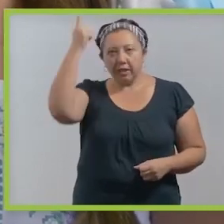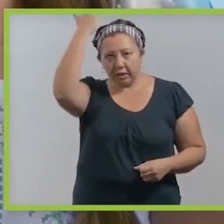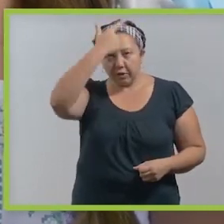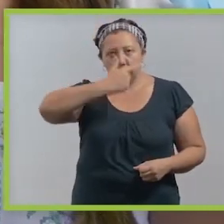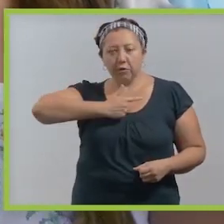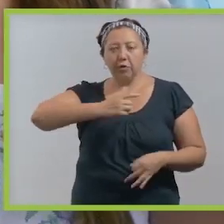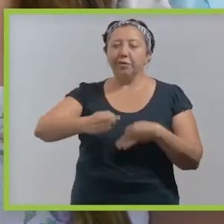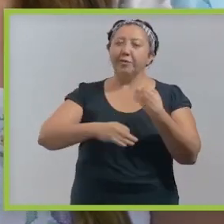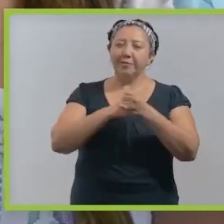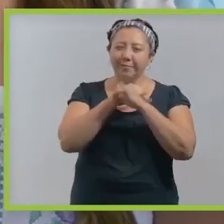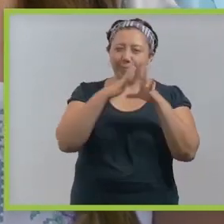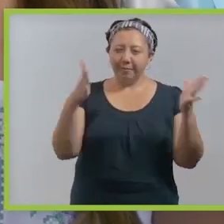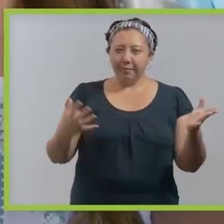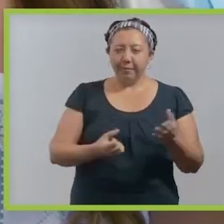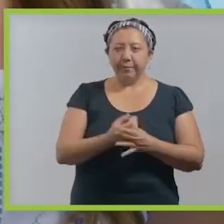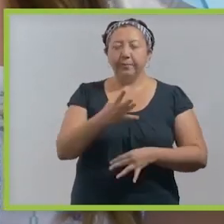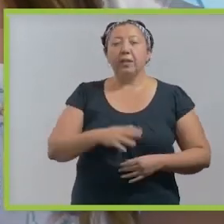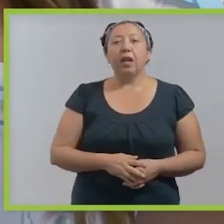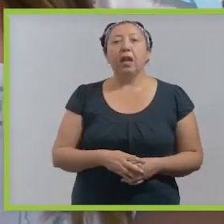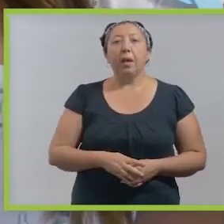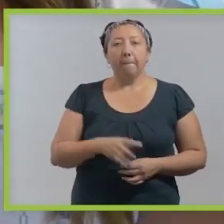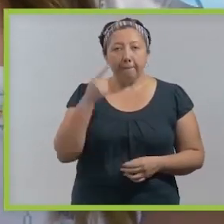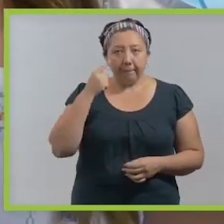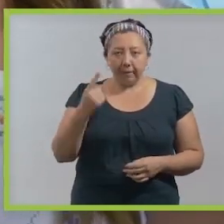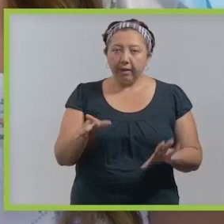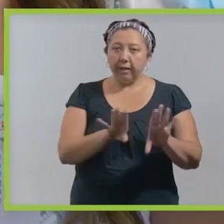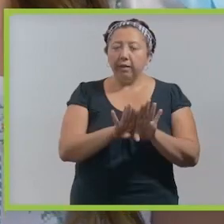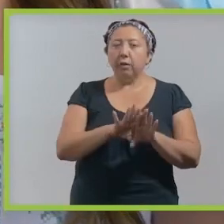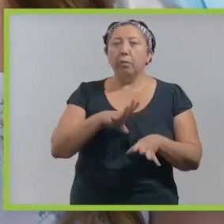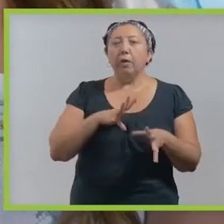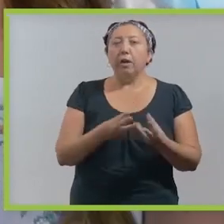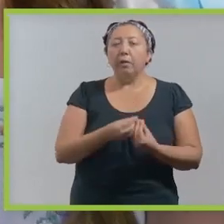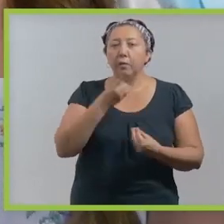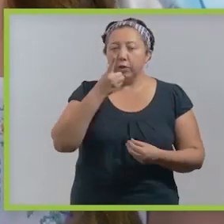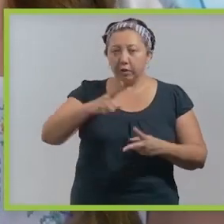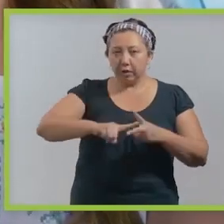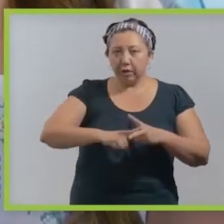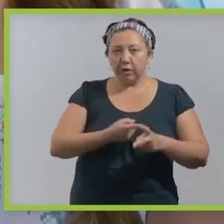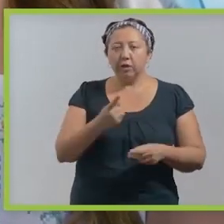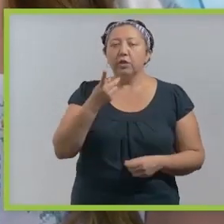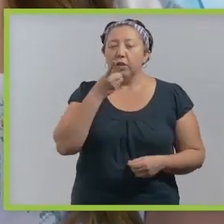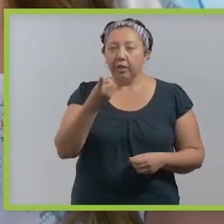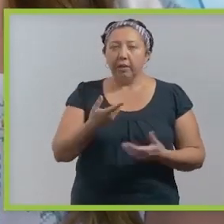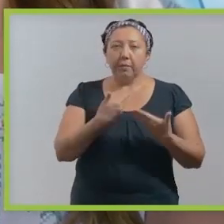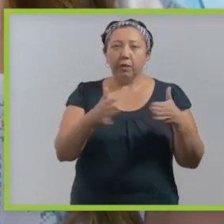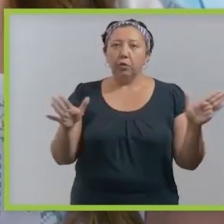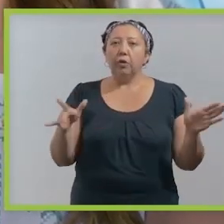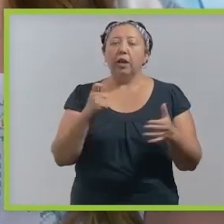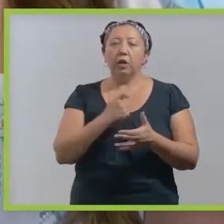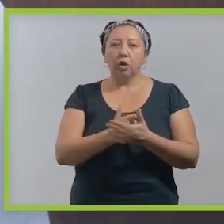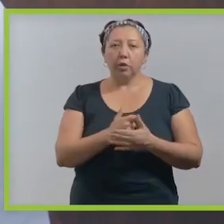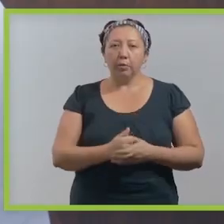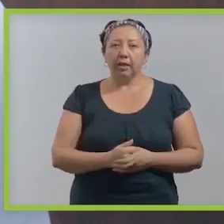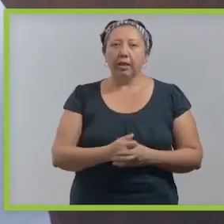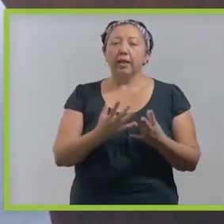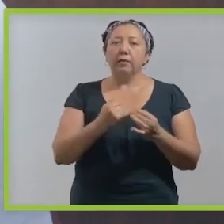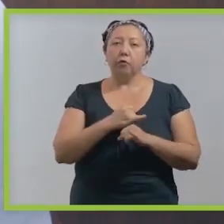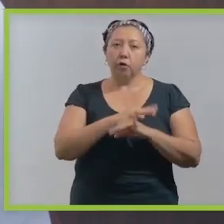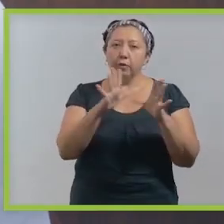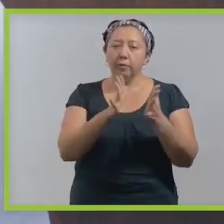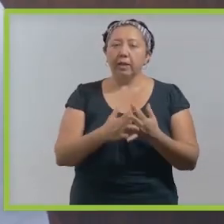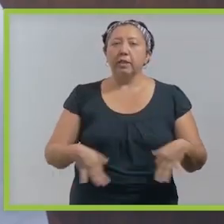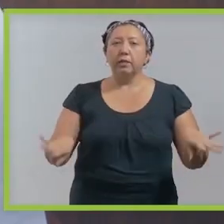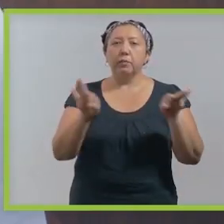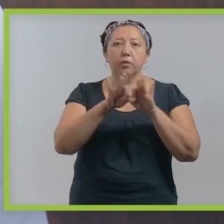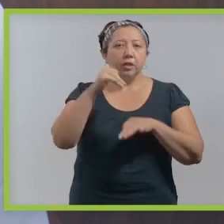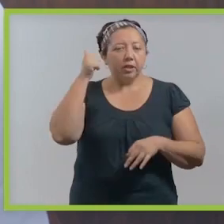noche nos actualizara la información. Así es, Libre. Mira, como hemos dicho desde que empezó el tema de la reapertura económica, el dato más